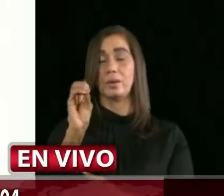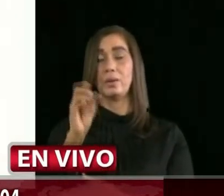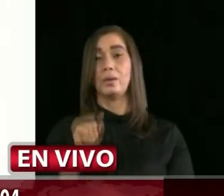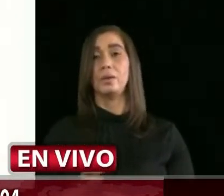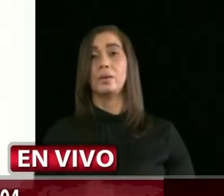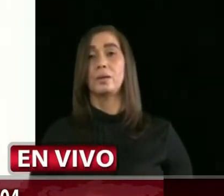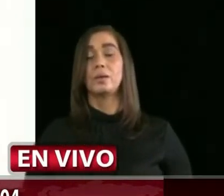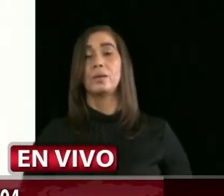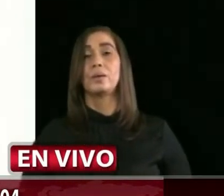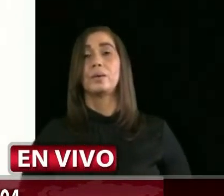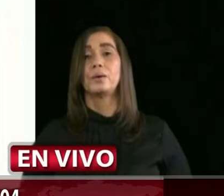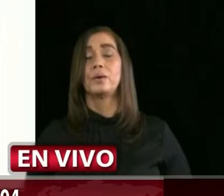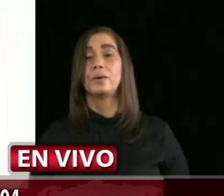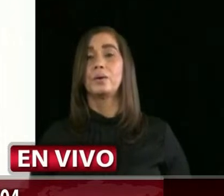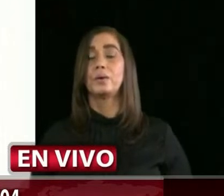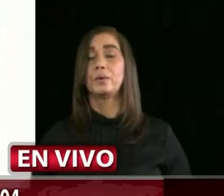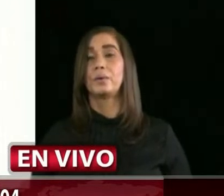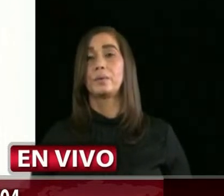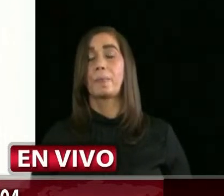1.64%.